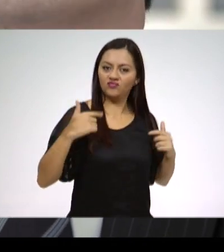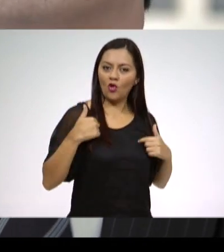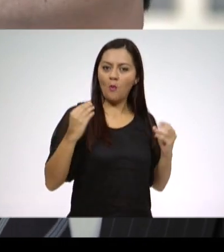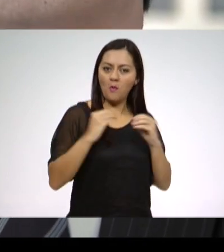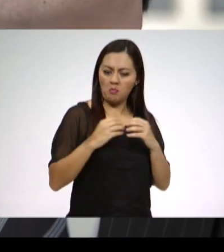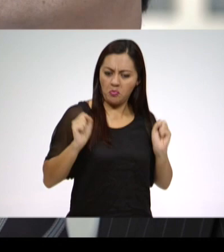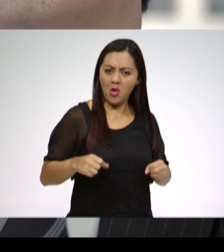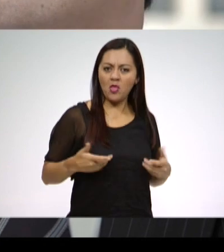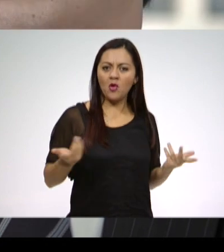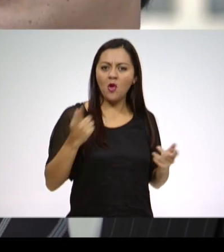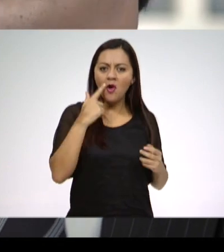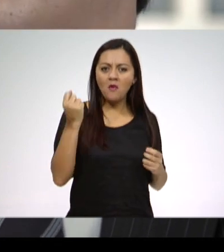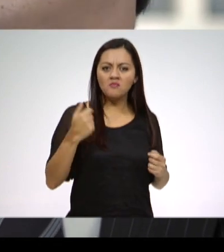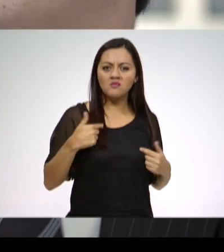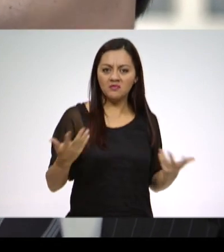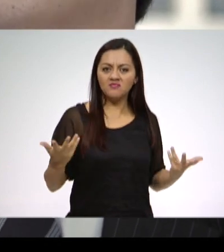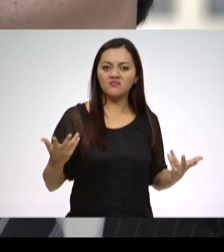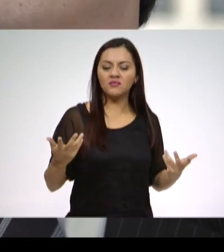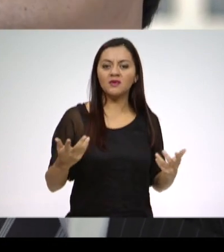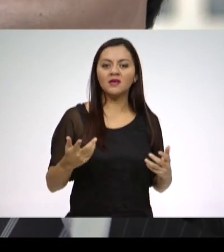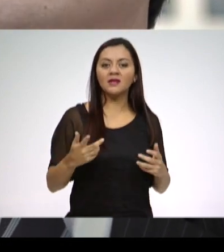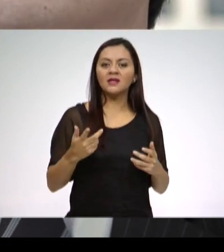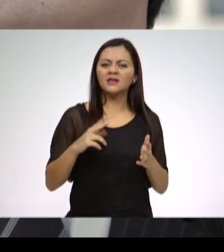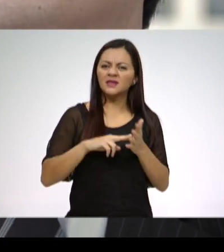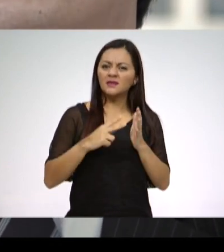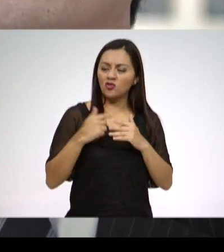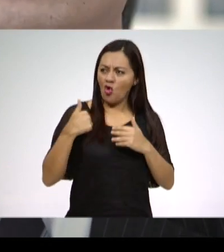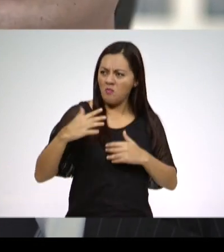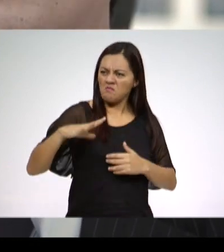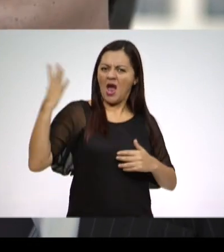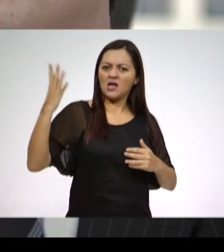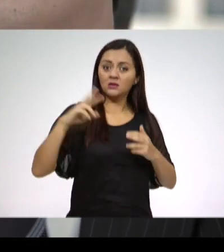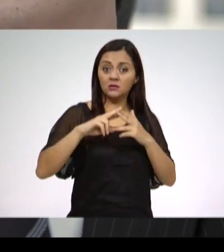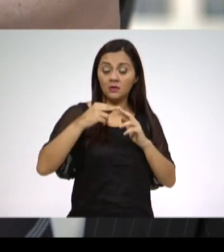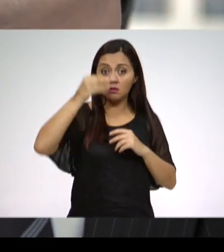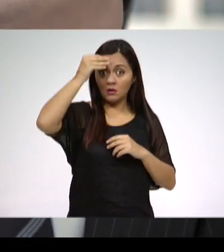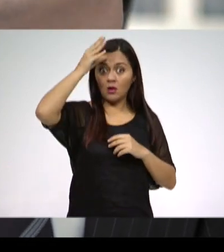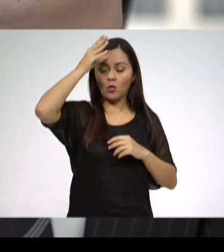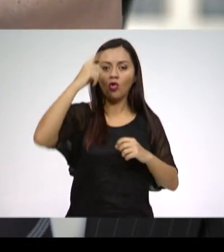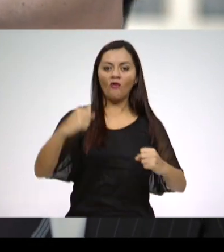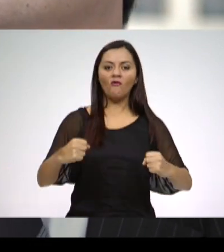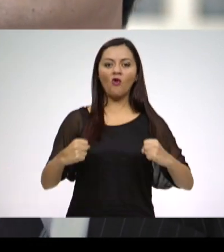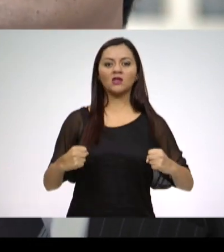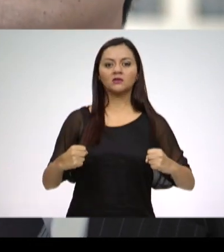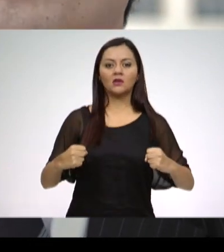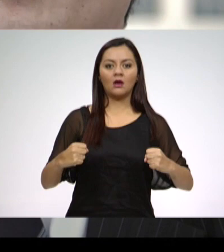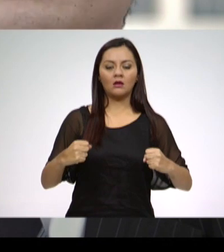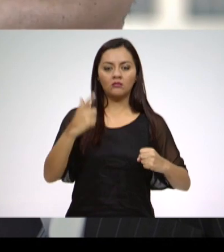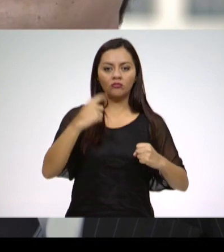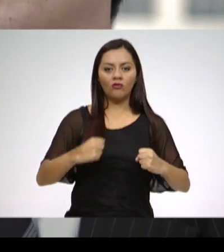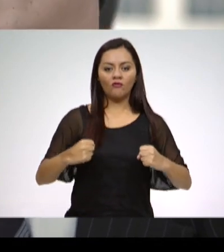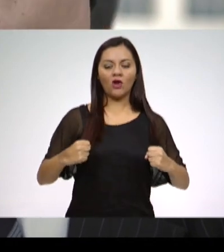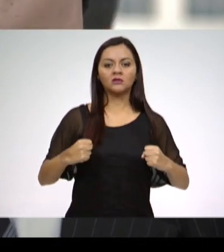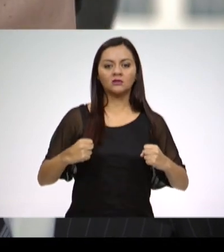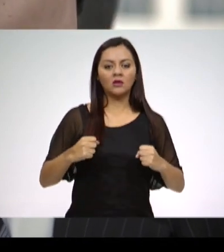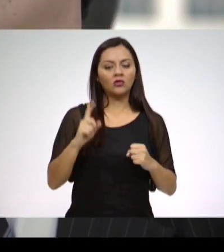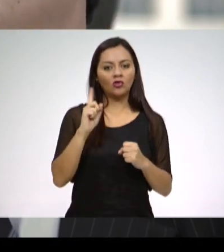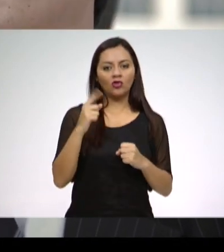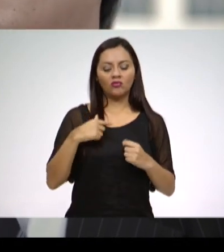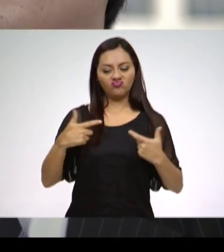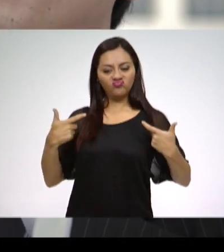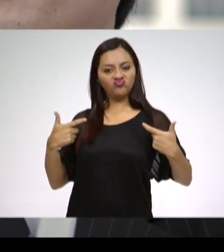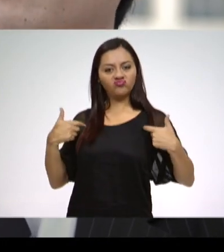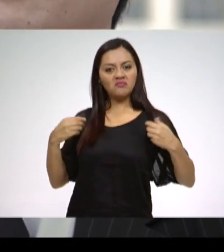soy más. Y el ser más no lo hace desde un aspecto intelectual, sino desde una presencia. Soy más a través de mi